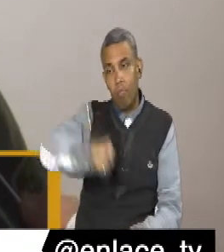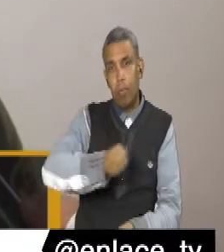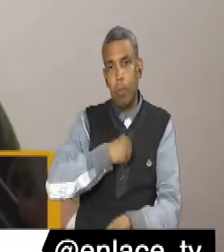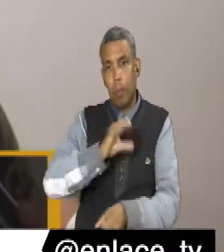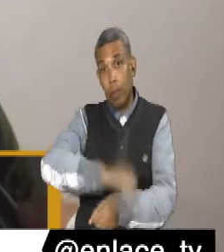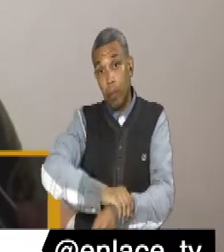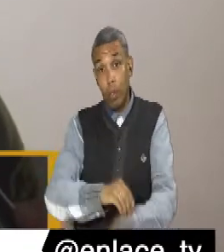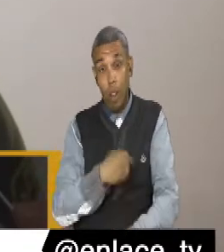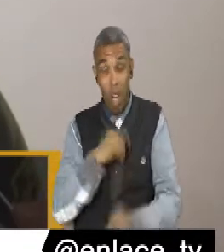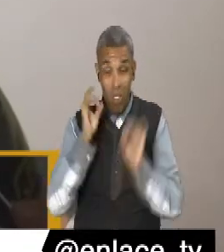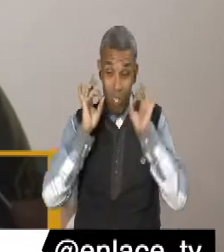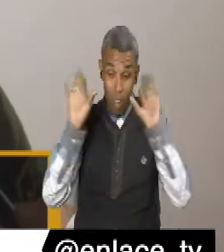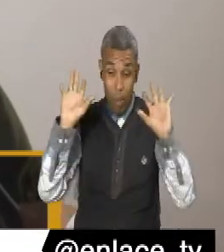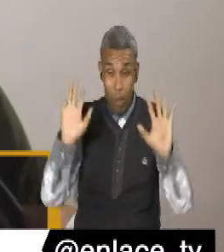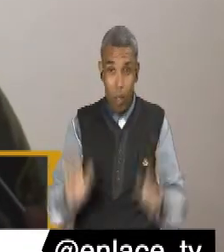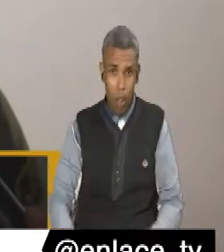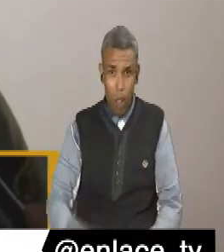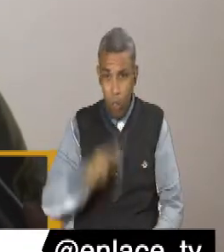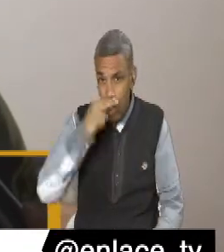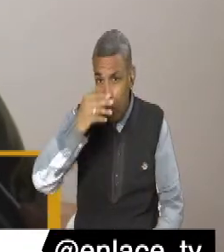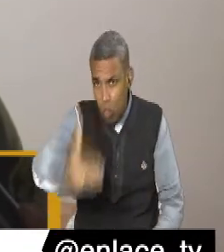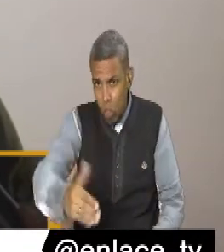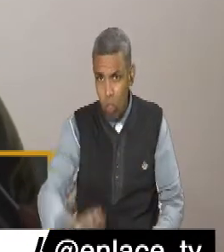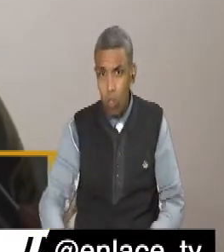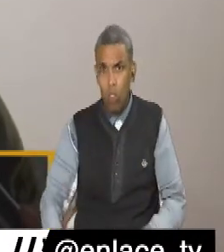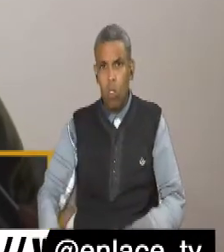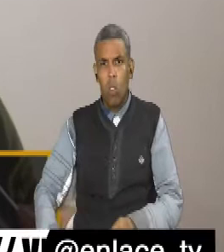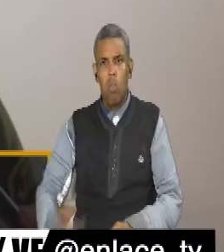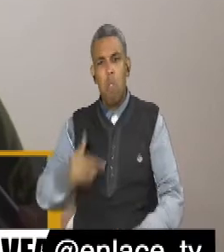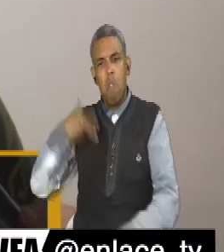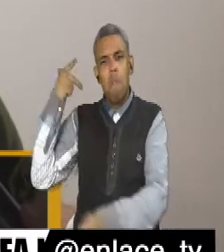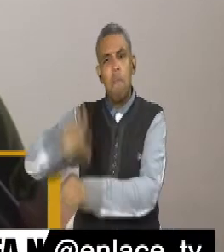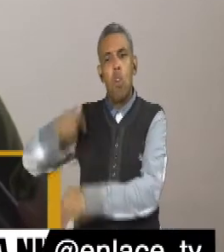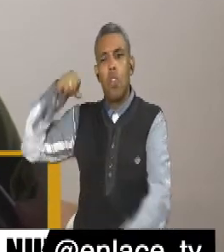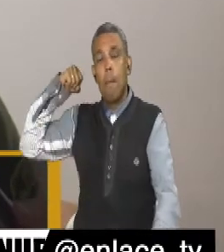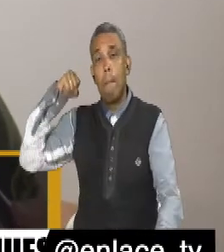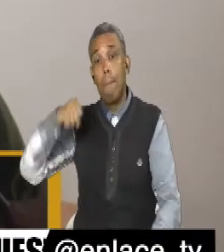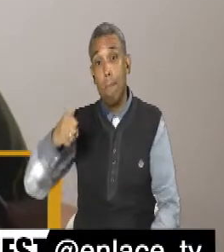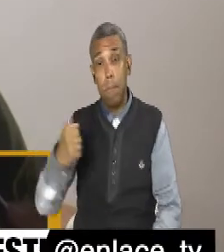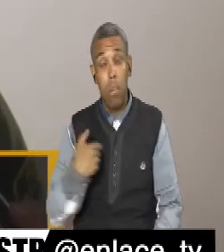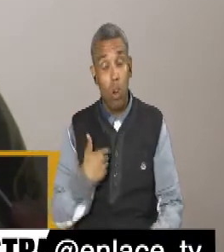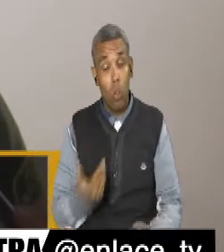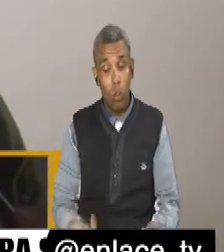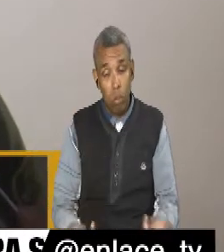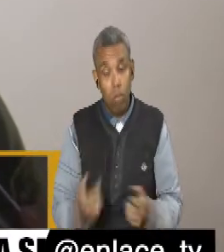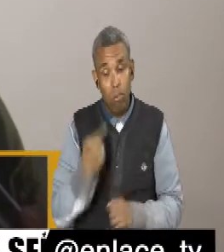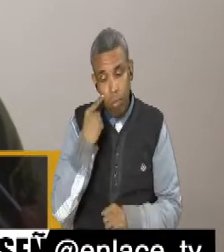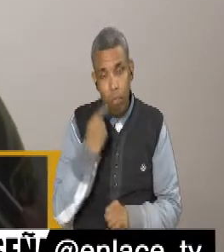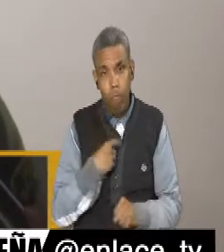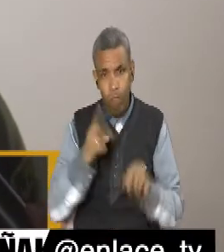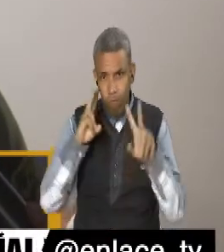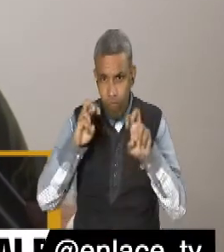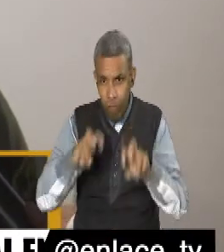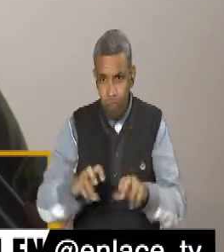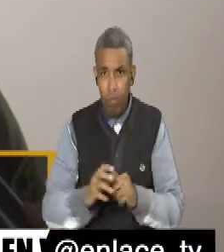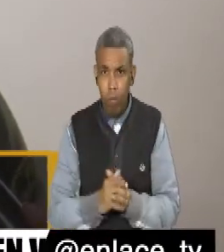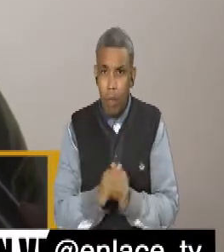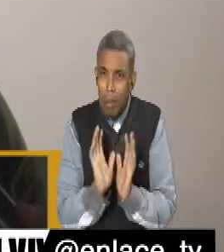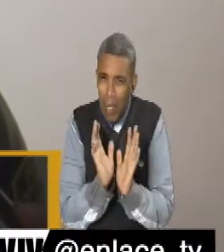eso es maltrato infantil. Sin embargo, pues sí hay que mirar la connotación